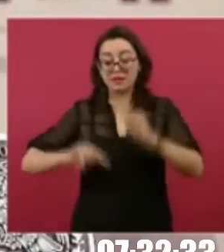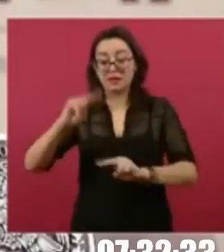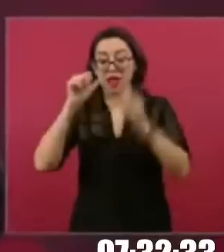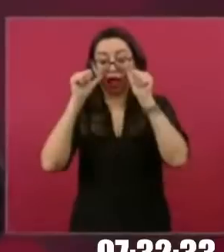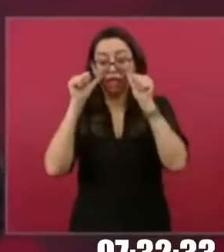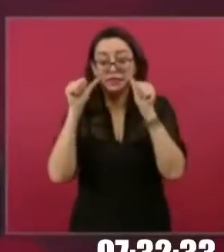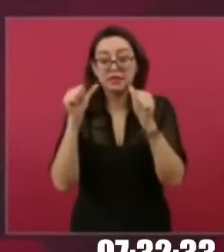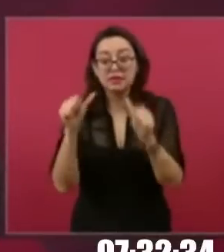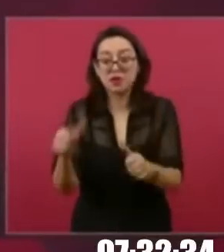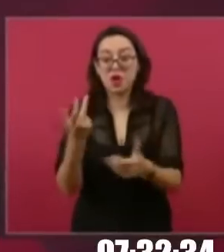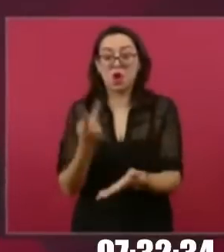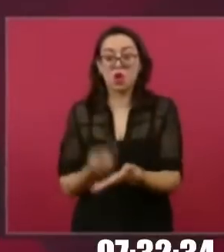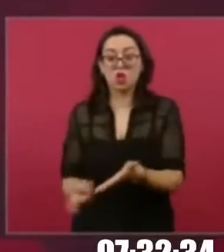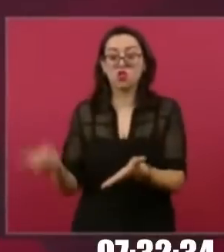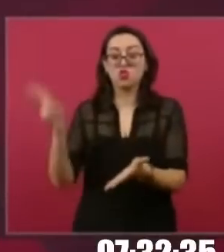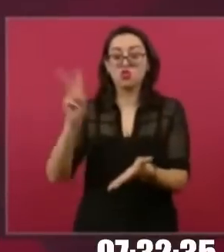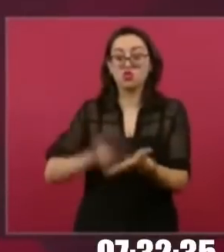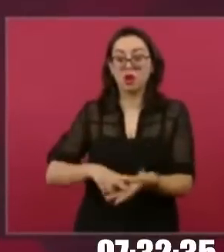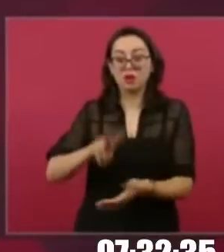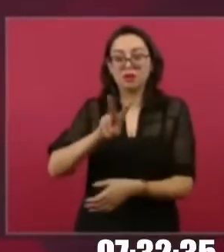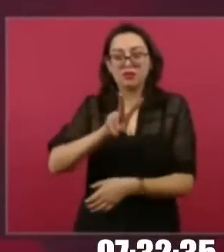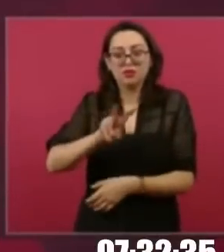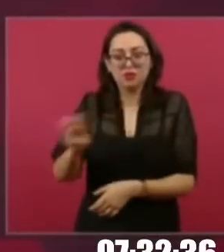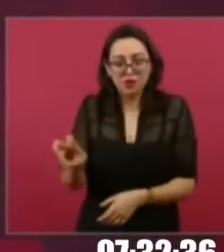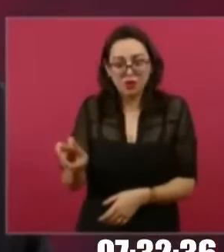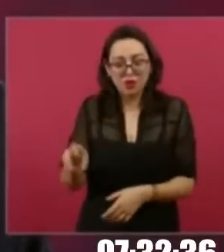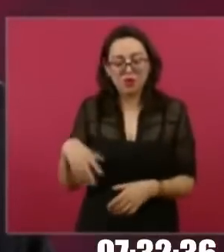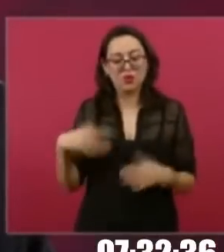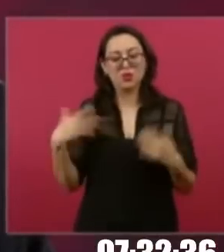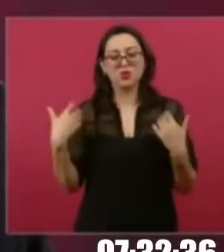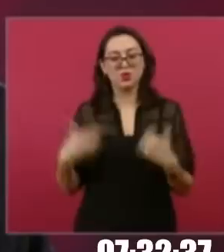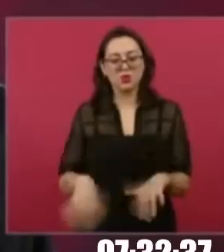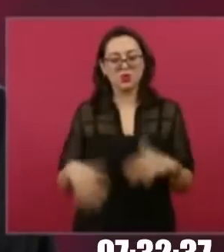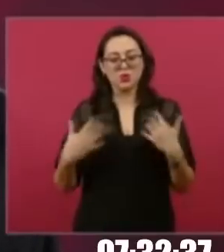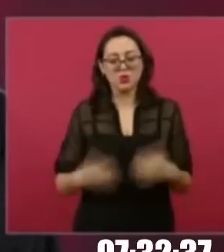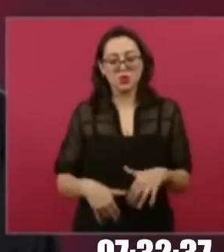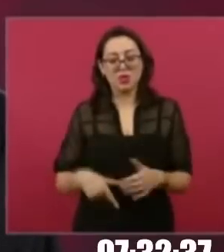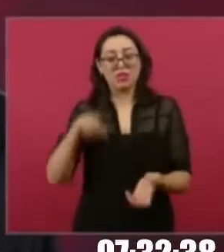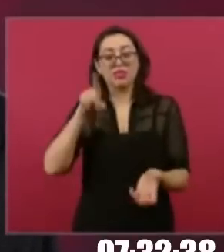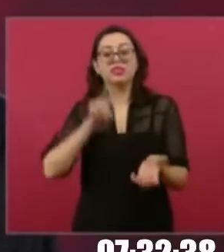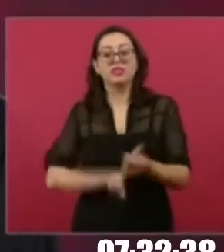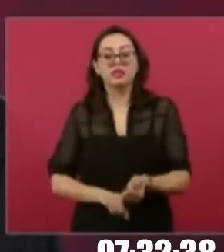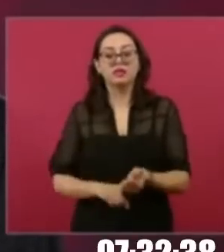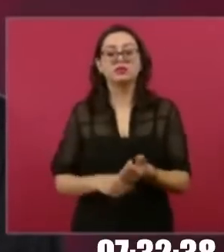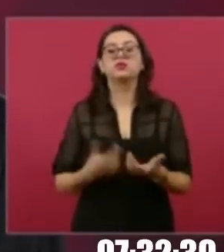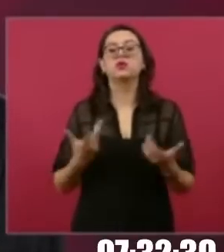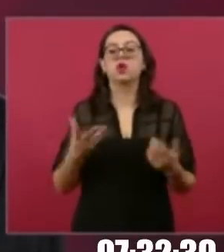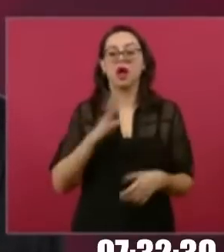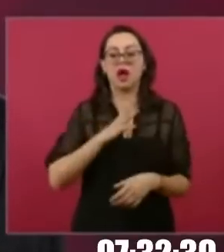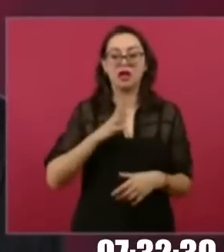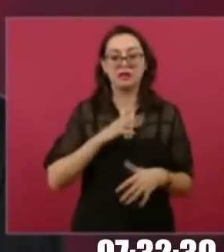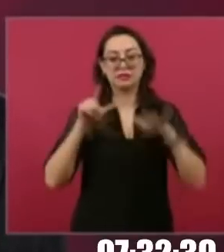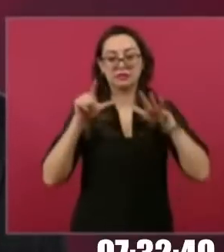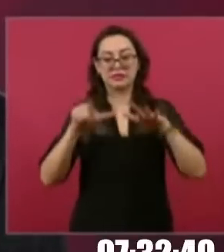el régimen ordinario de manera particular tiene 17 unidades de Medicina familiar